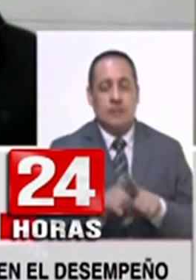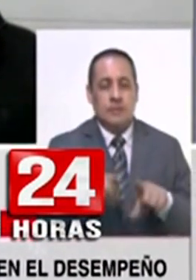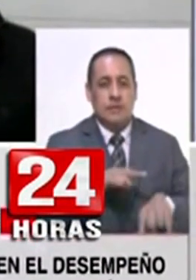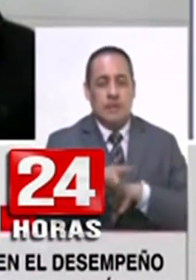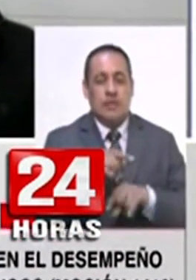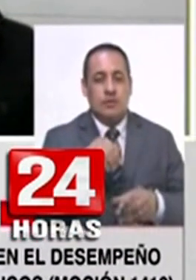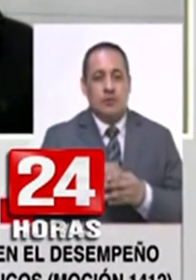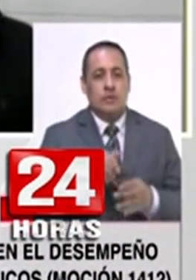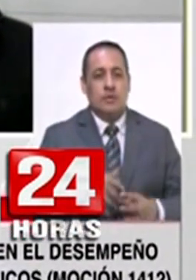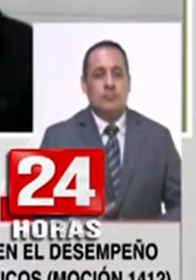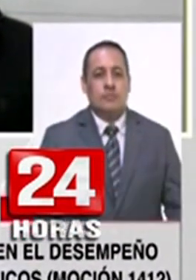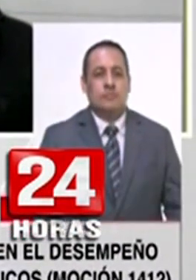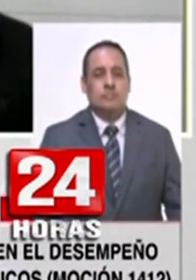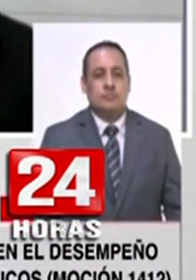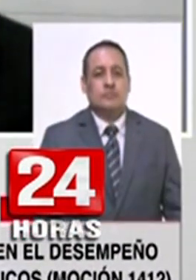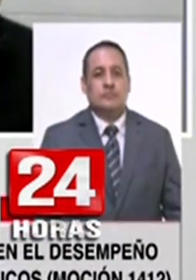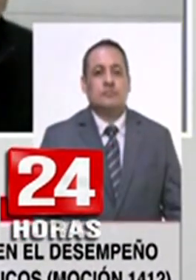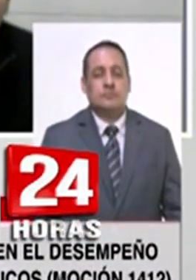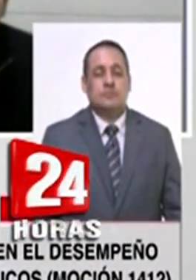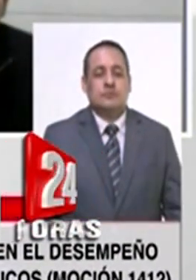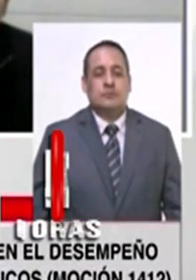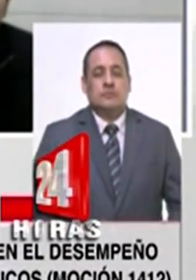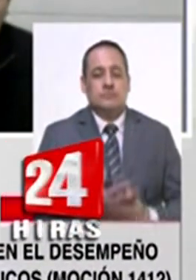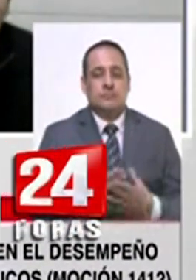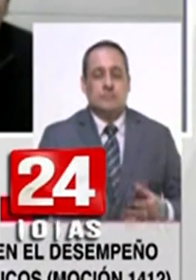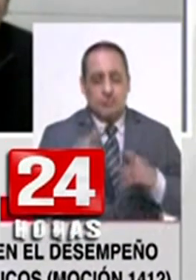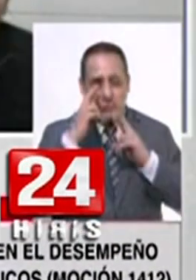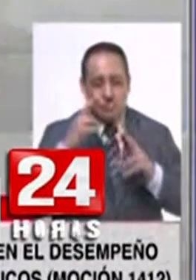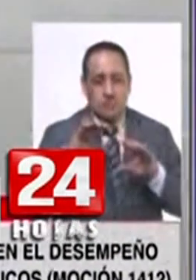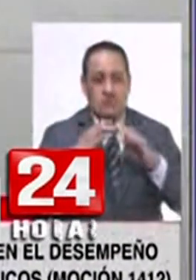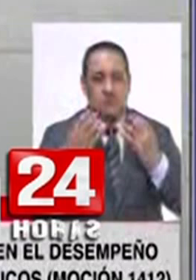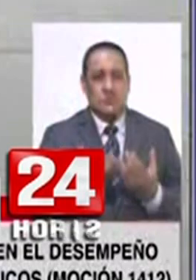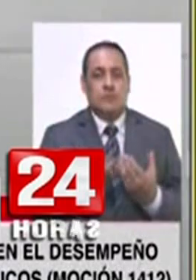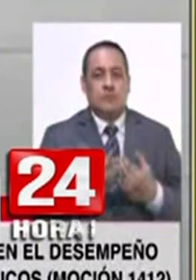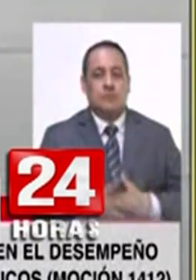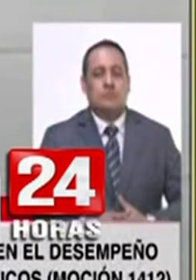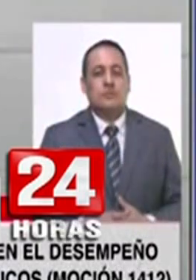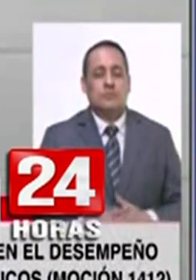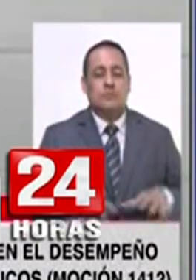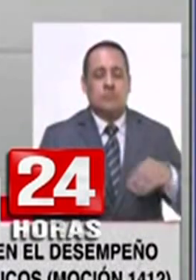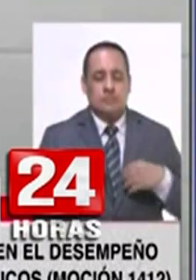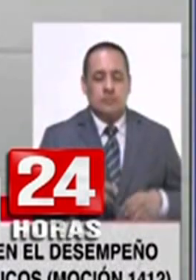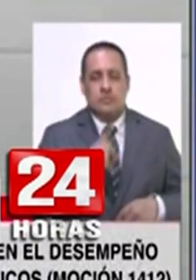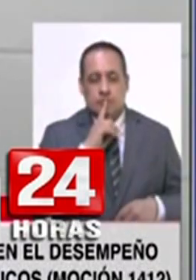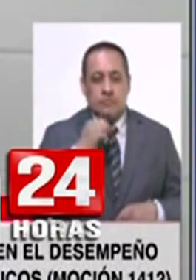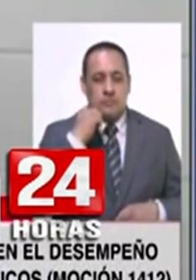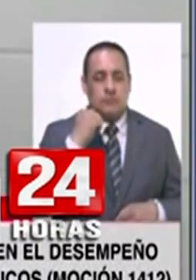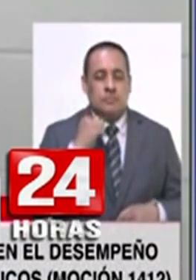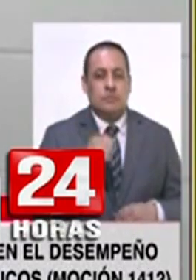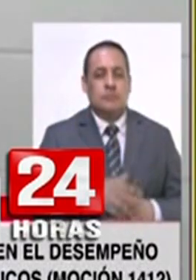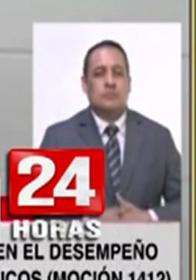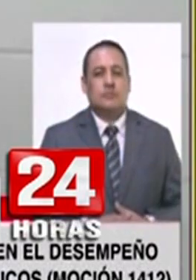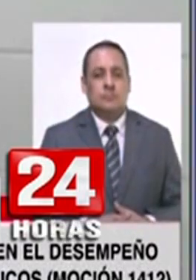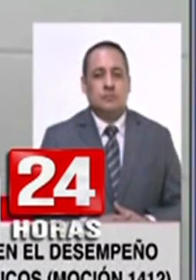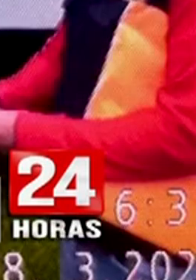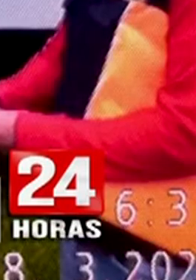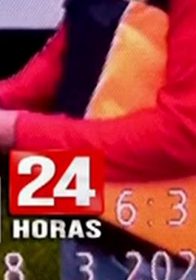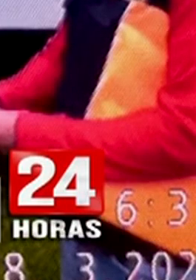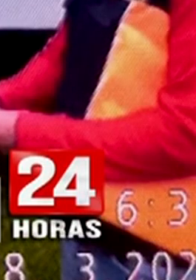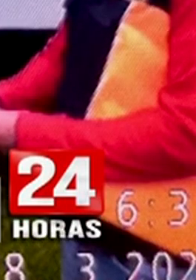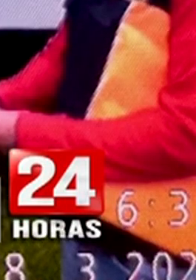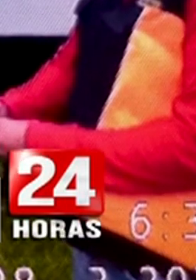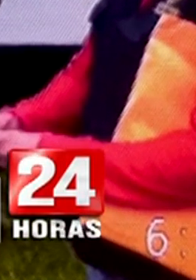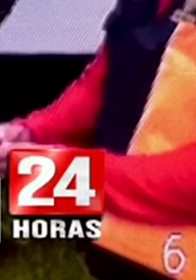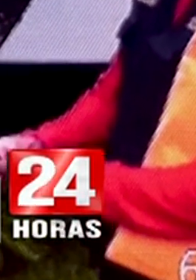acogió a su derecho de no declarar. Con todo respeto, señor congresista, me voy a acoger al derecho de silencio. Muchas gracias.